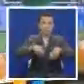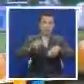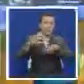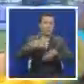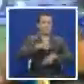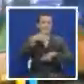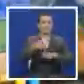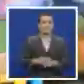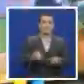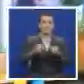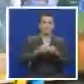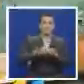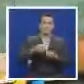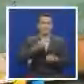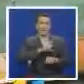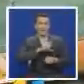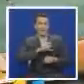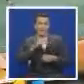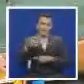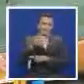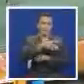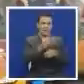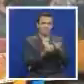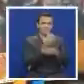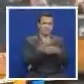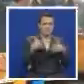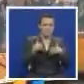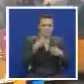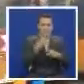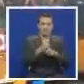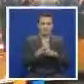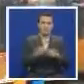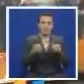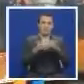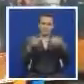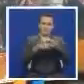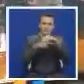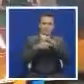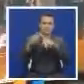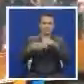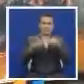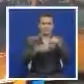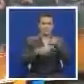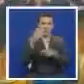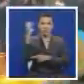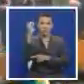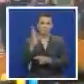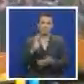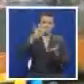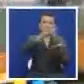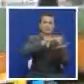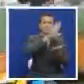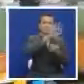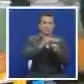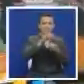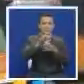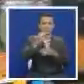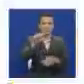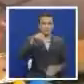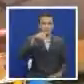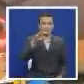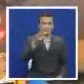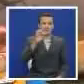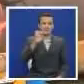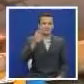del Deportivo Cali sobre el Pasto, los goles de la jornada y todo sobre la Selección Colombia en Ámsterdam, previo a su partido con